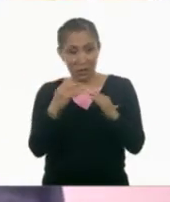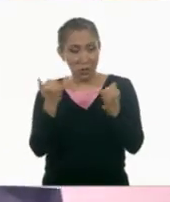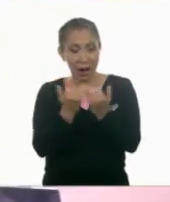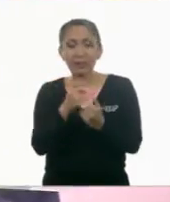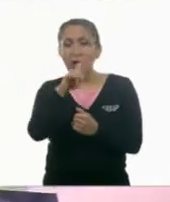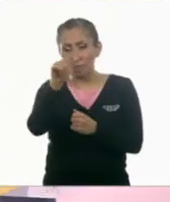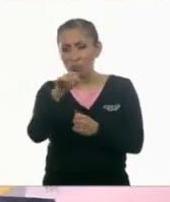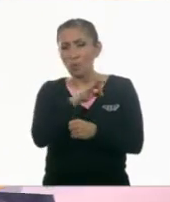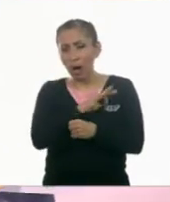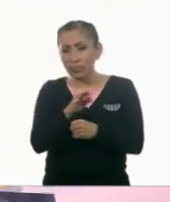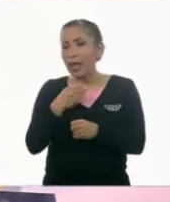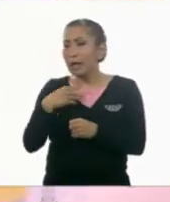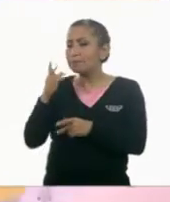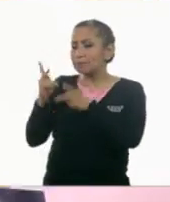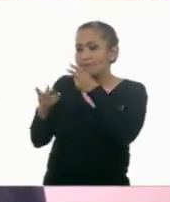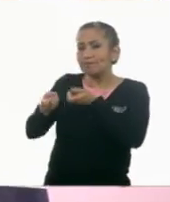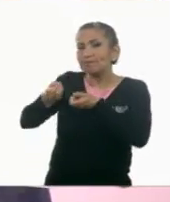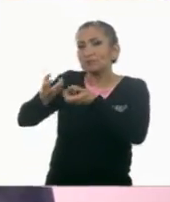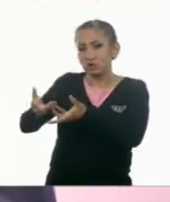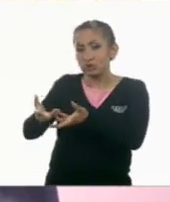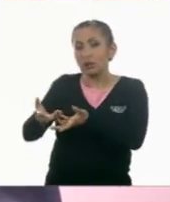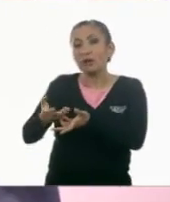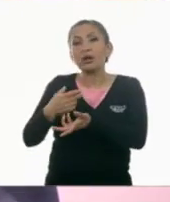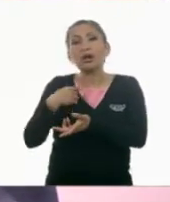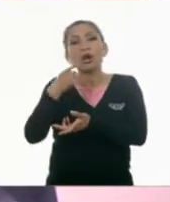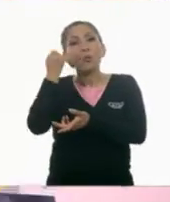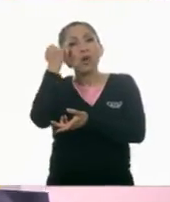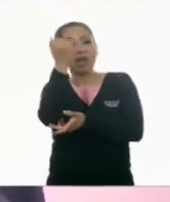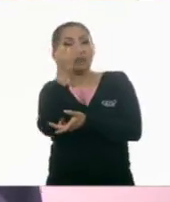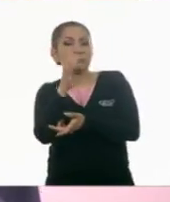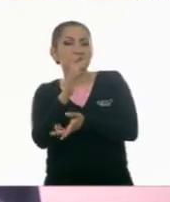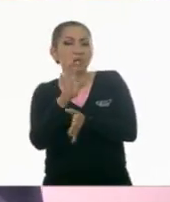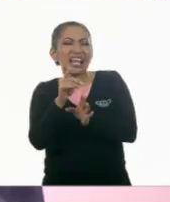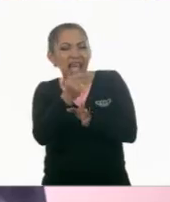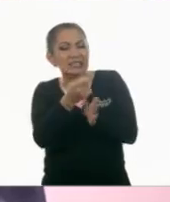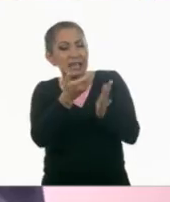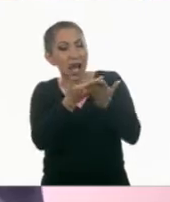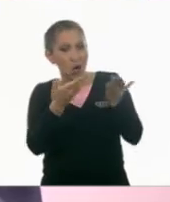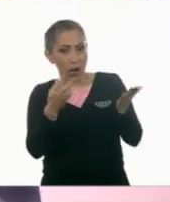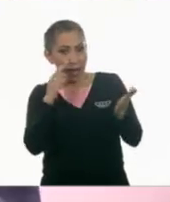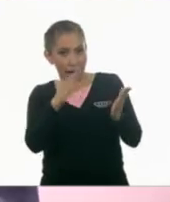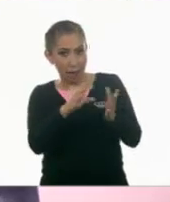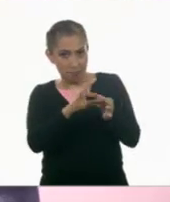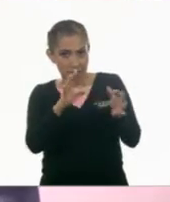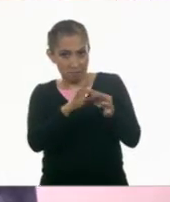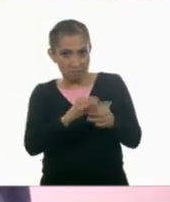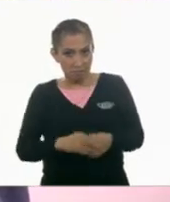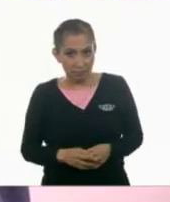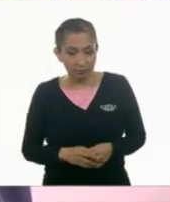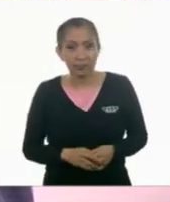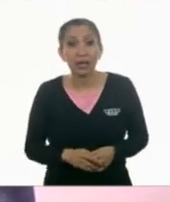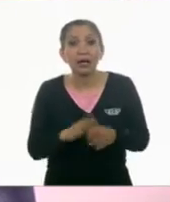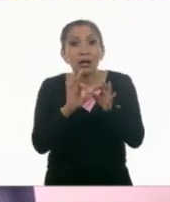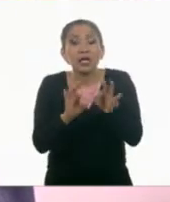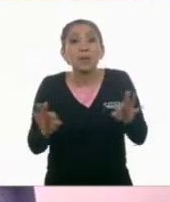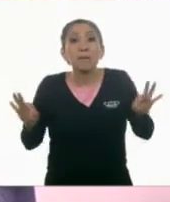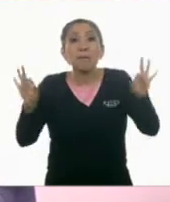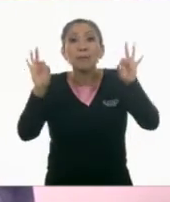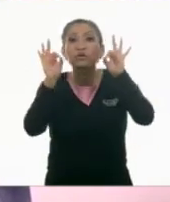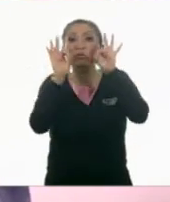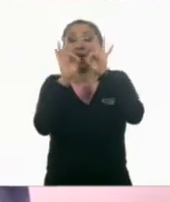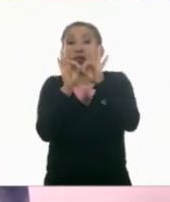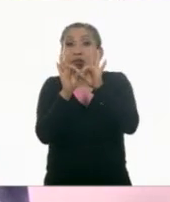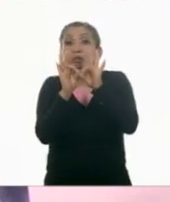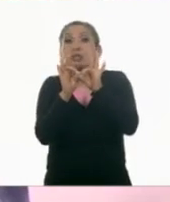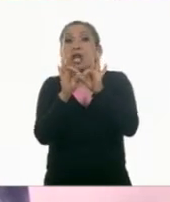y que después podrán compartir, nos dan algunas ideas sobre lo que ahora vamos a platicar. La importancia que